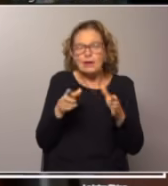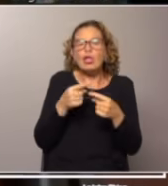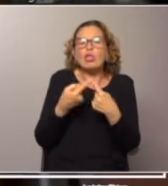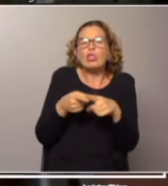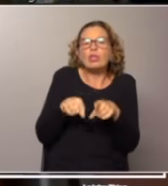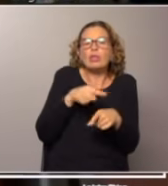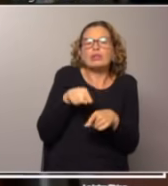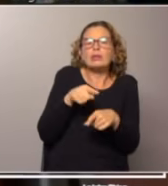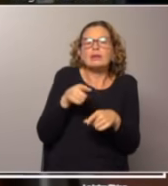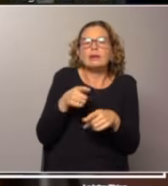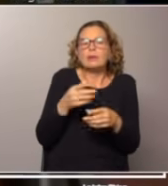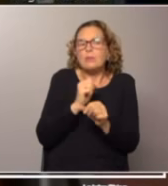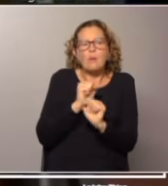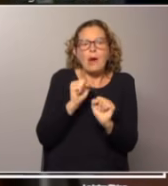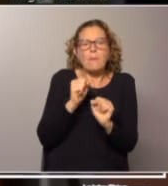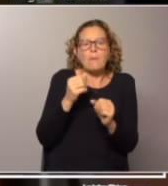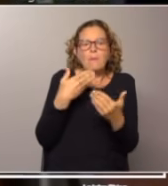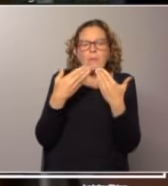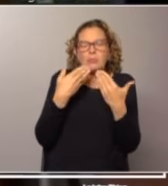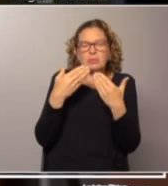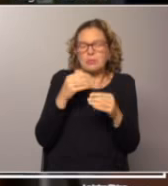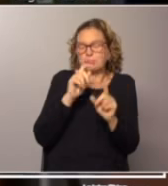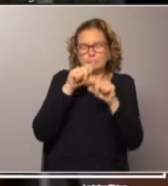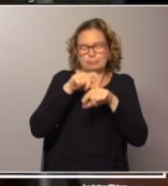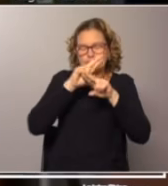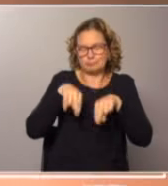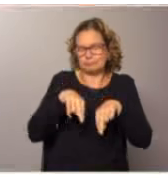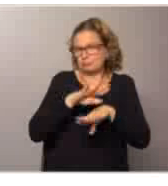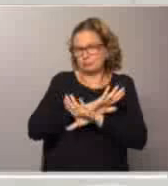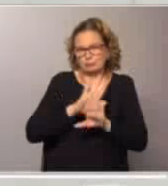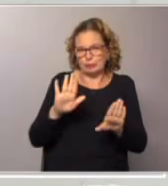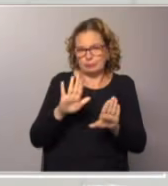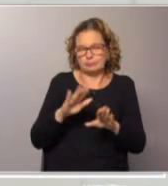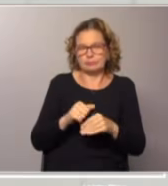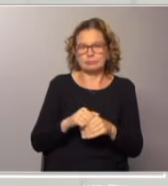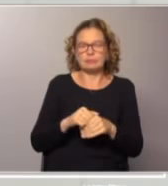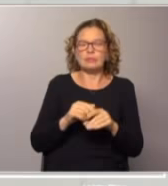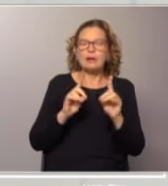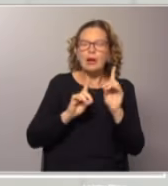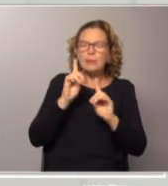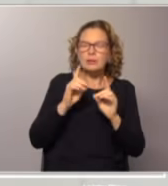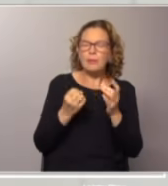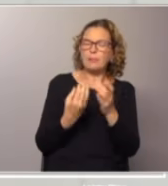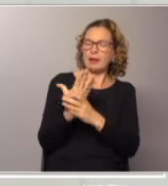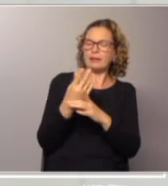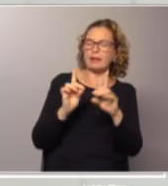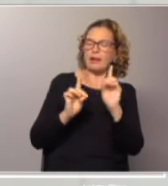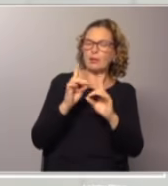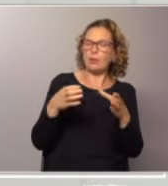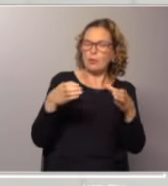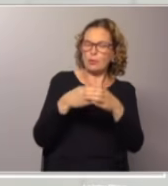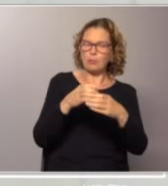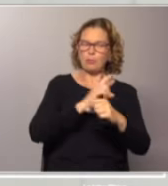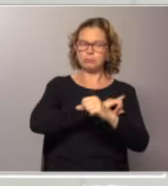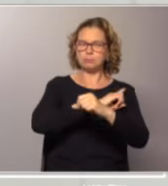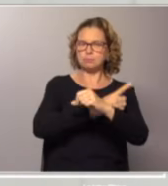la posibilidad de diálogo queda anulada cláusula una veces aparecen algunos grupos de poder